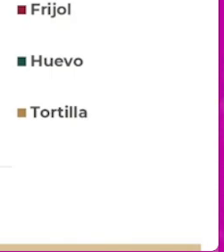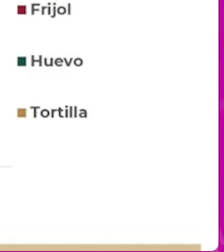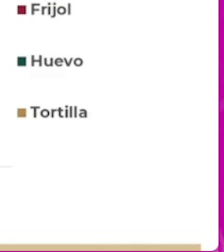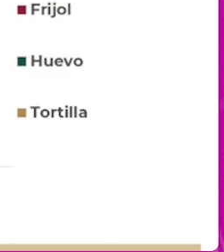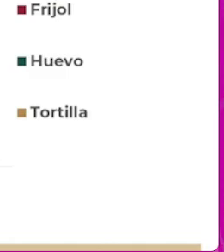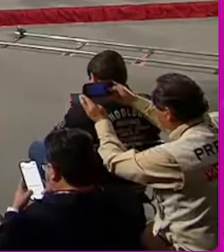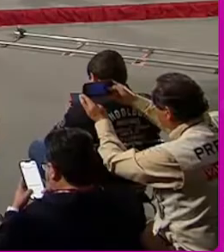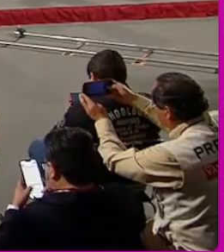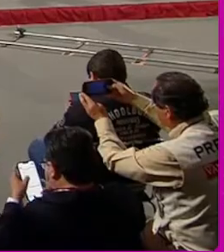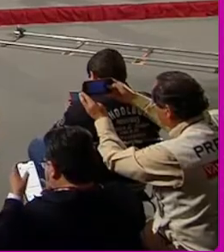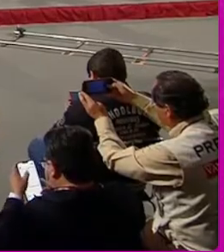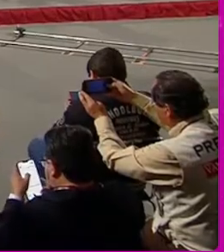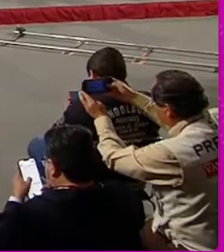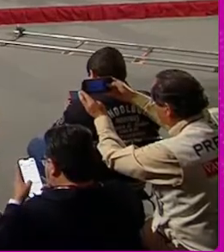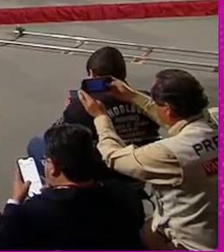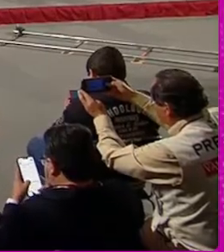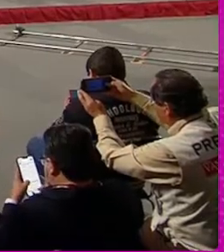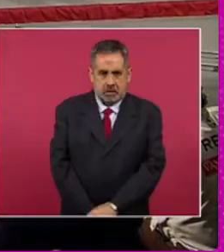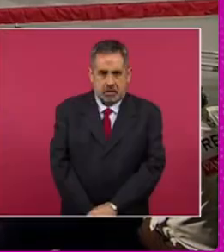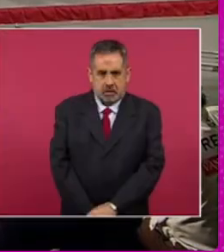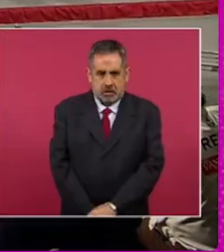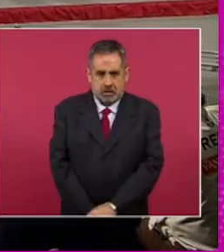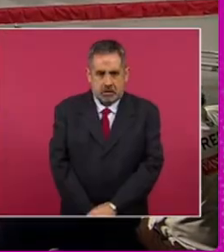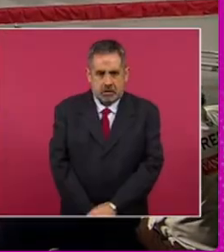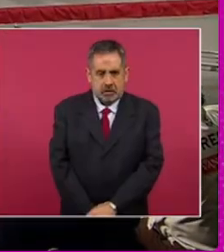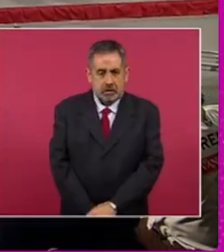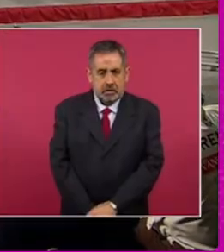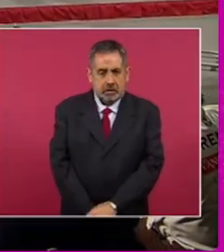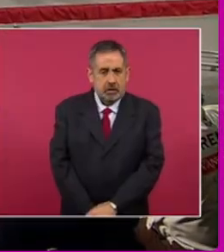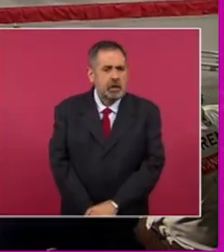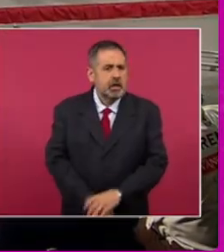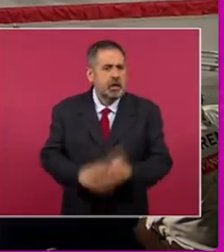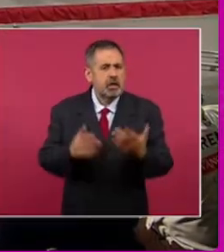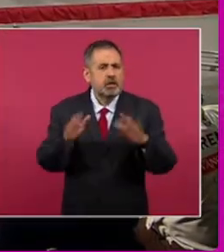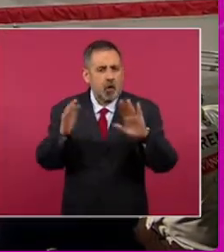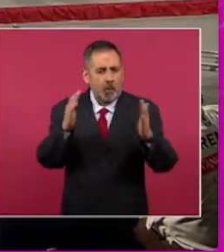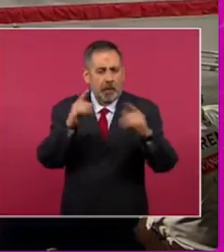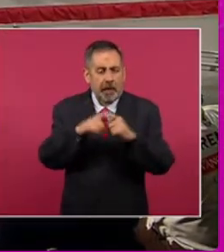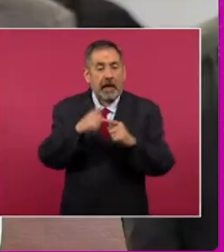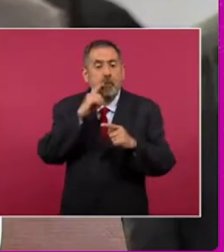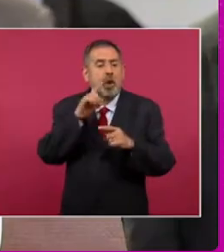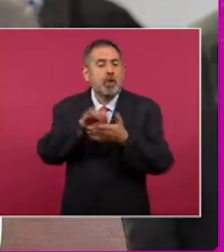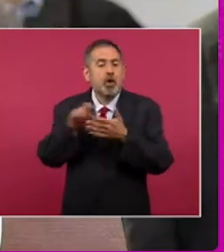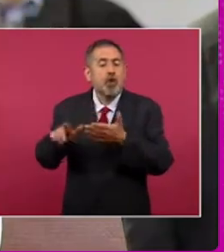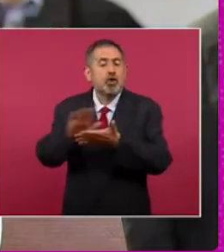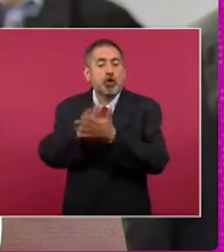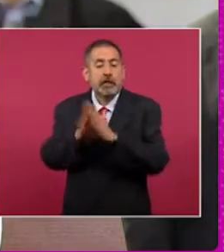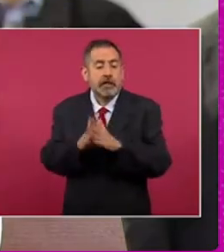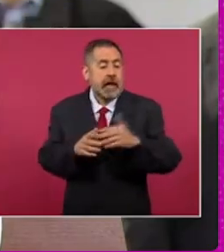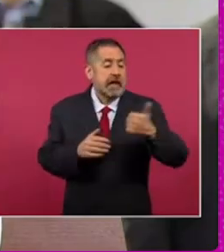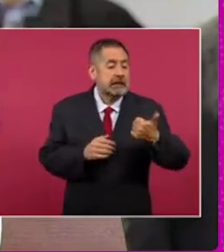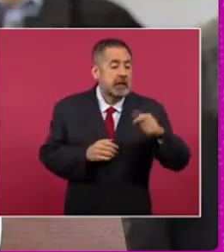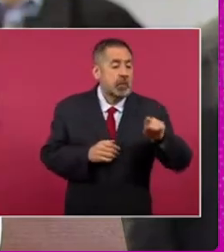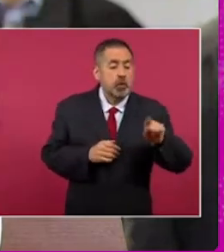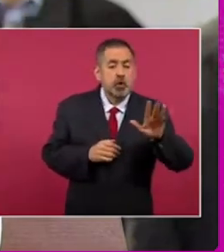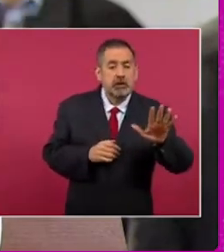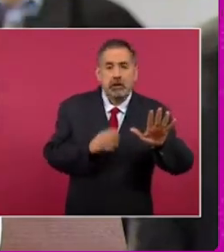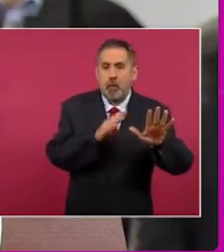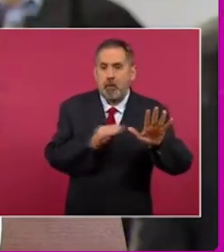de 3.2 a 4.6. Y en el caso de la tortilla, de 6.5